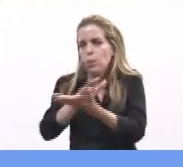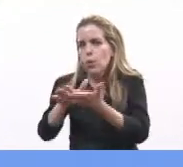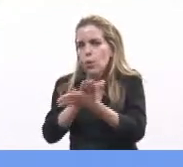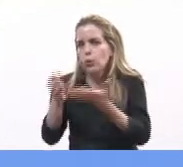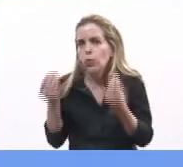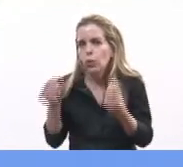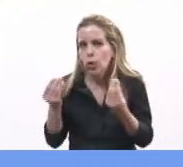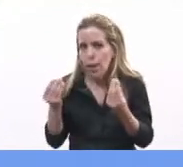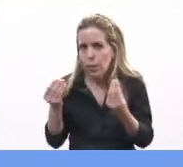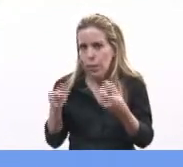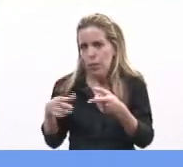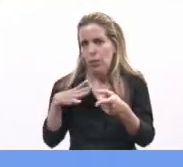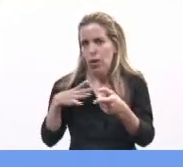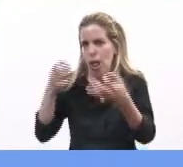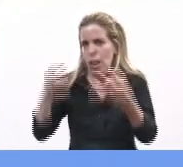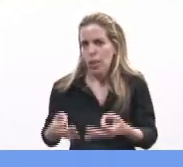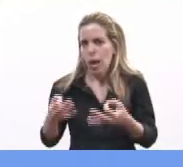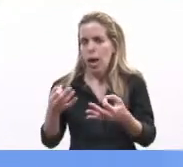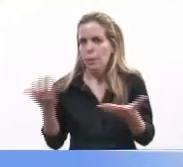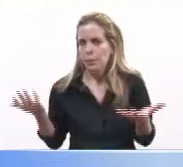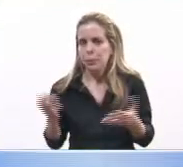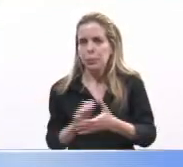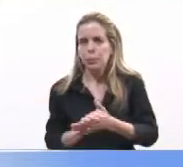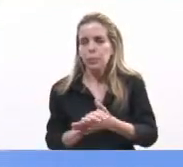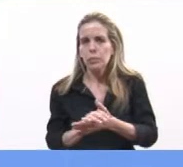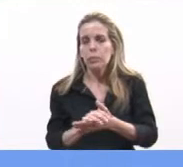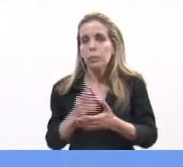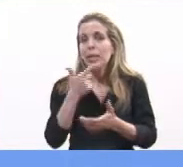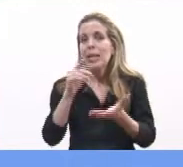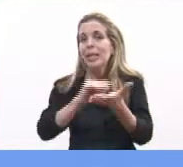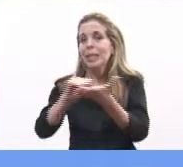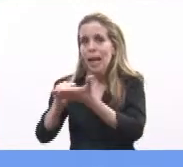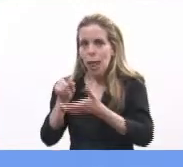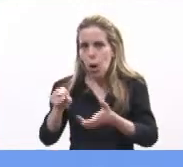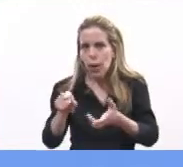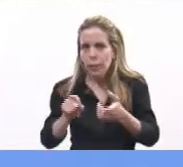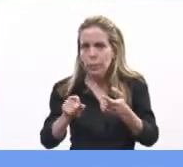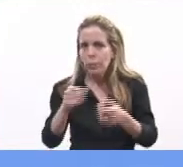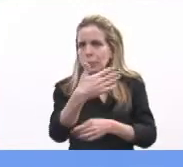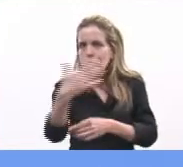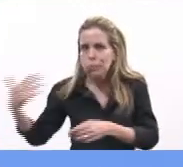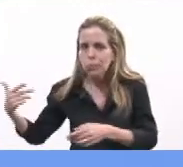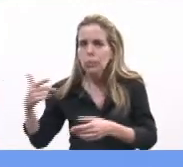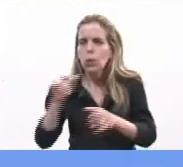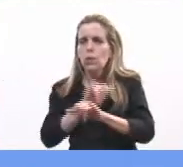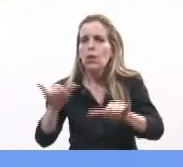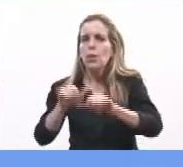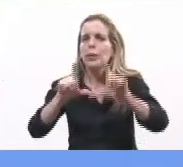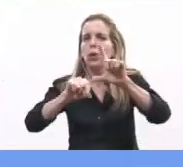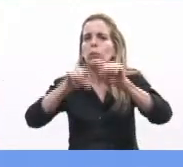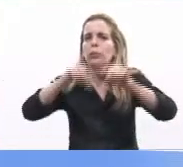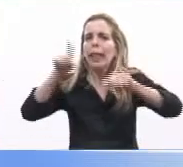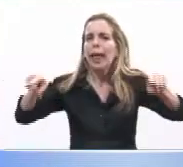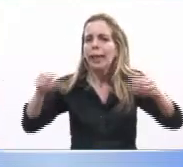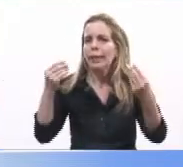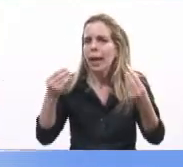con nuestros hábitos muchas y muchos senadores dieron recién las estadísticas de lo que es